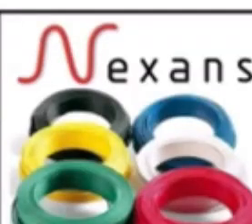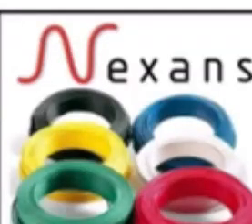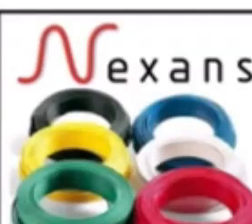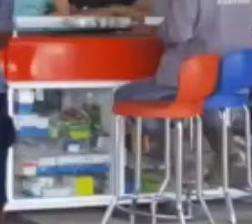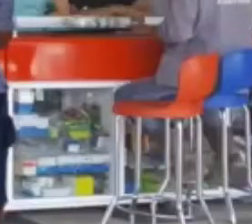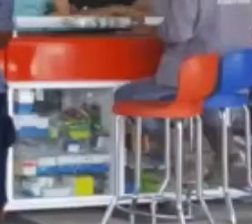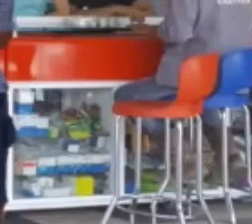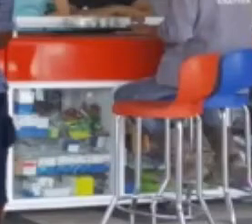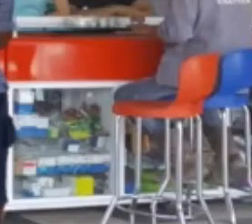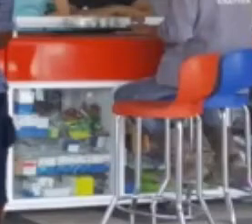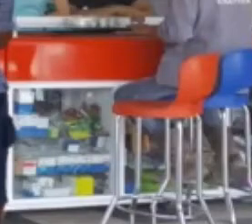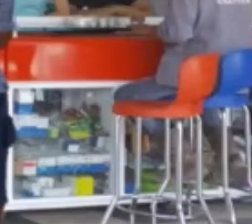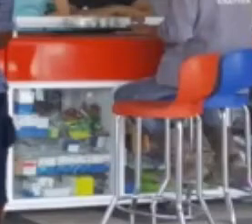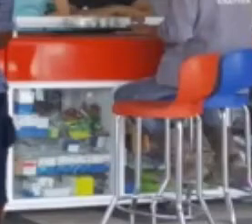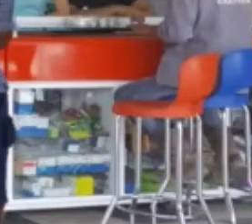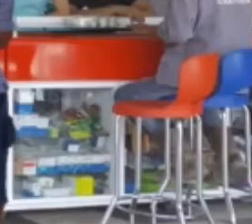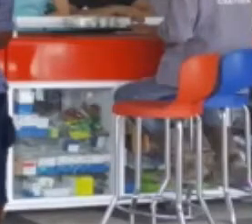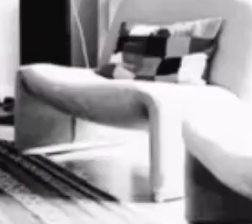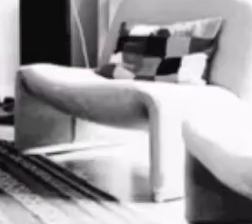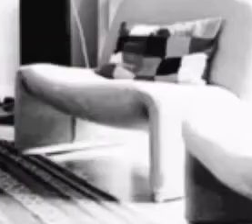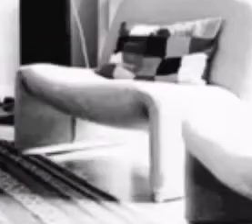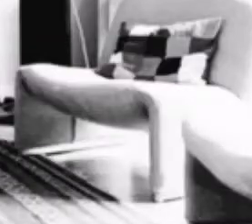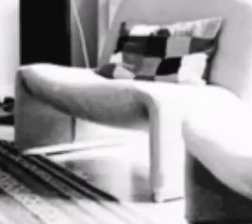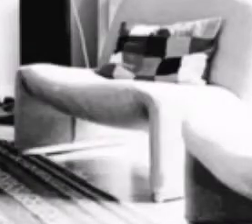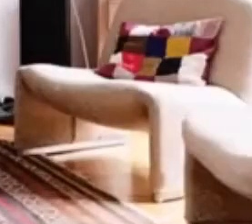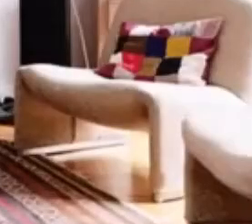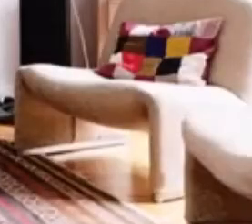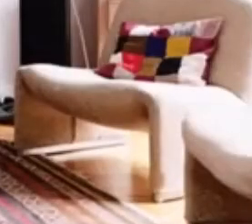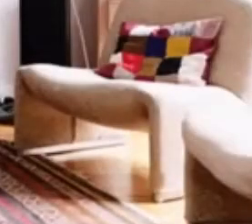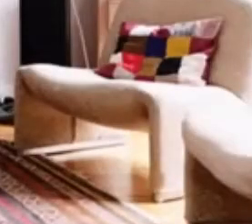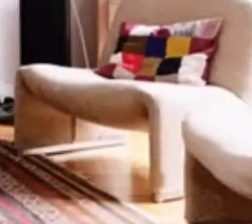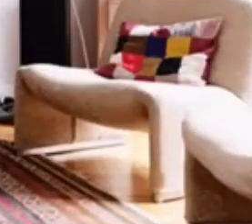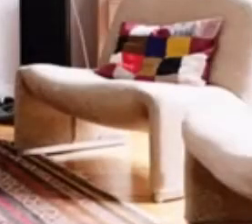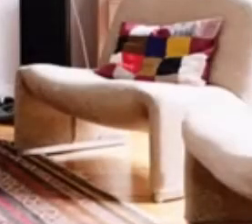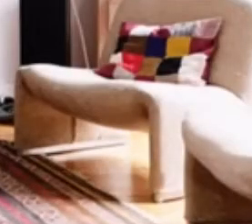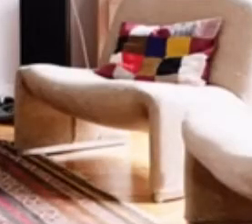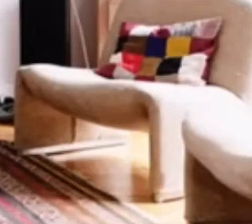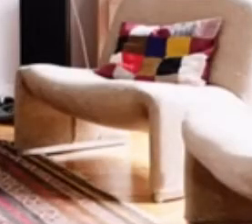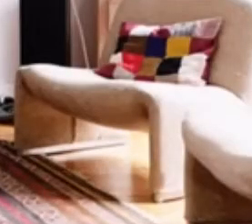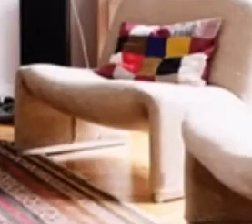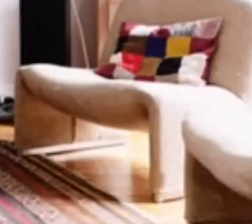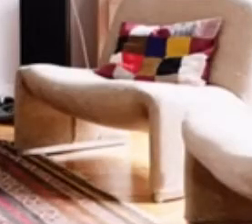calidad. En materiales eléctricos. Electrofer, ilumina tu vida.